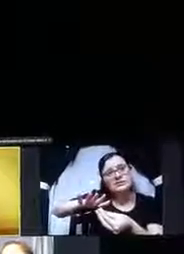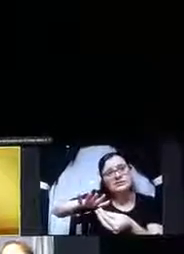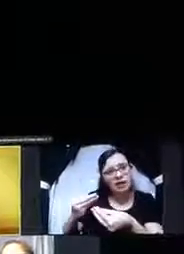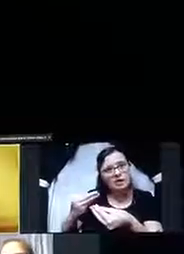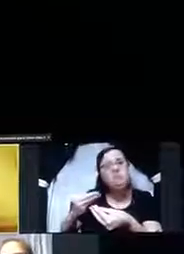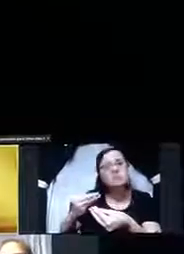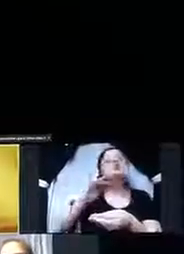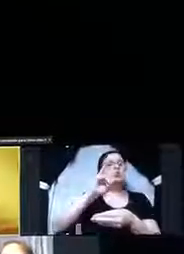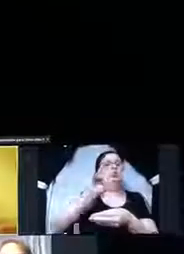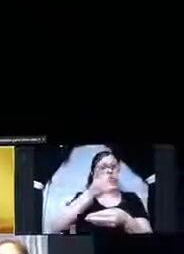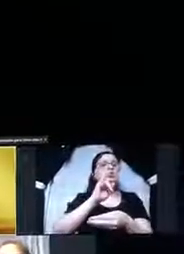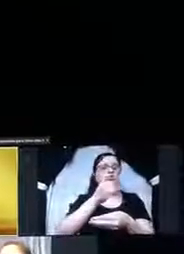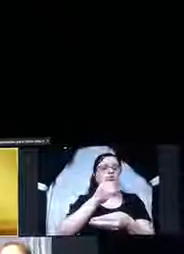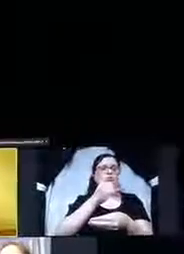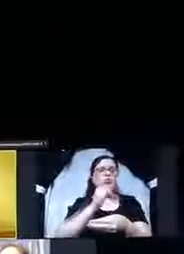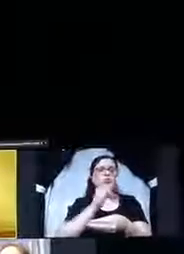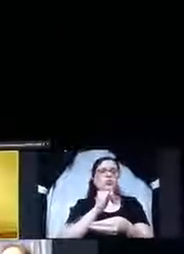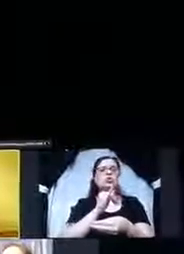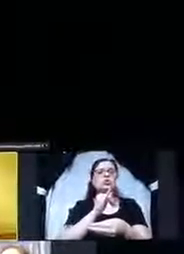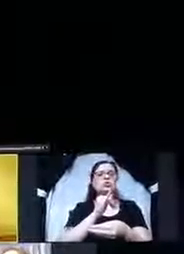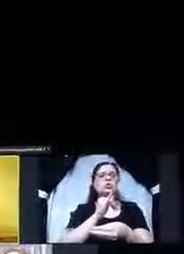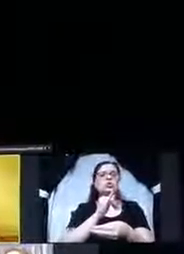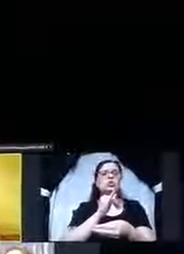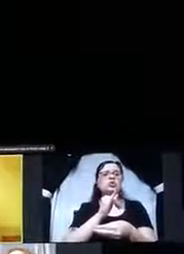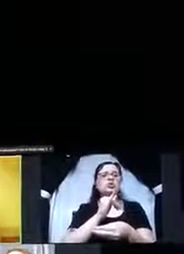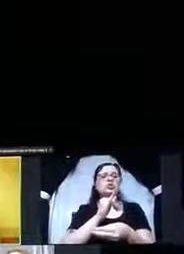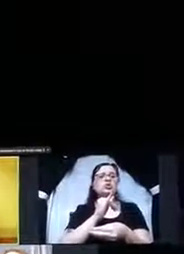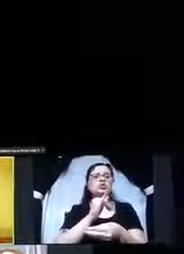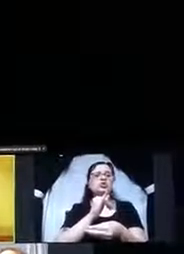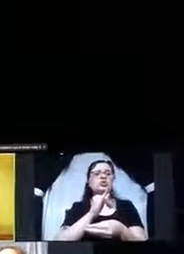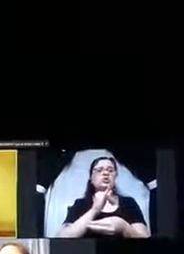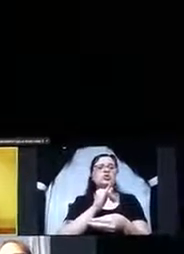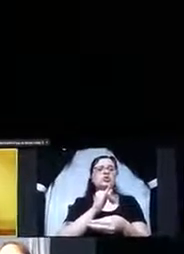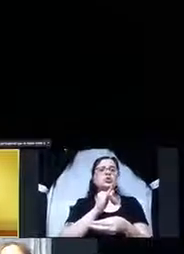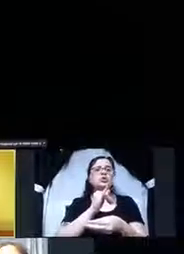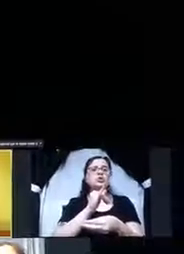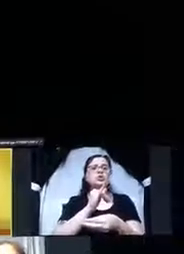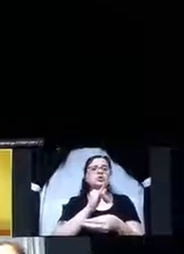Sí. Acompañando el tratamiento que dijimos, bueno,